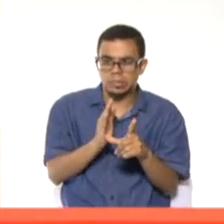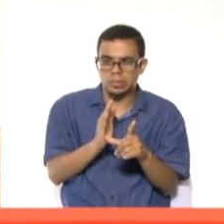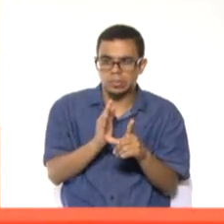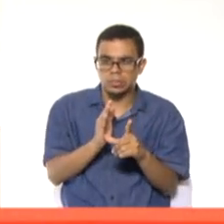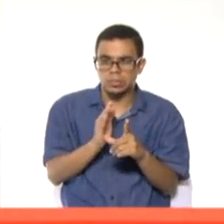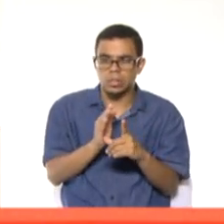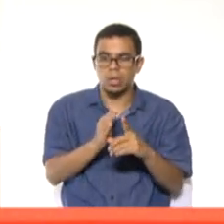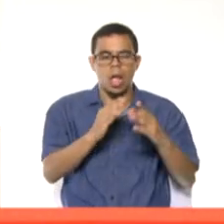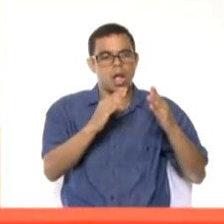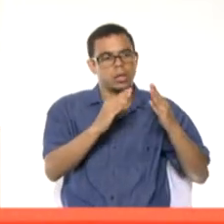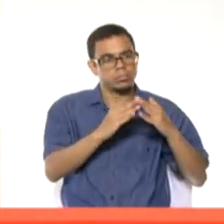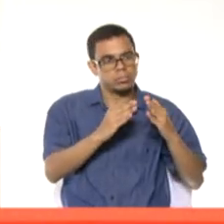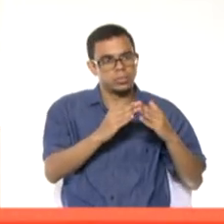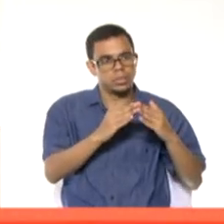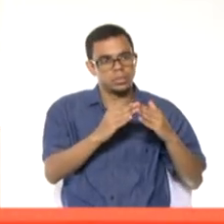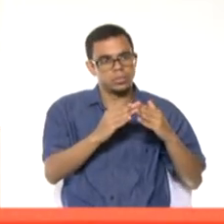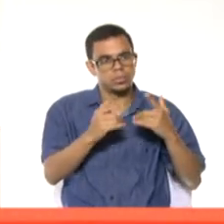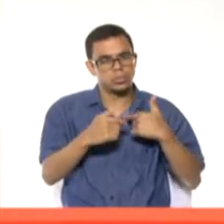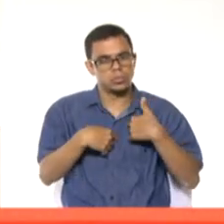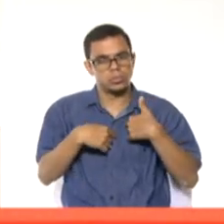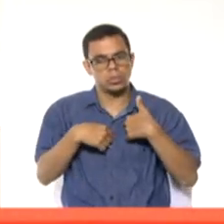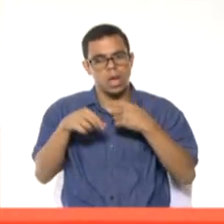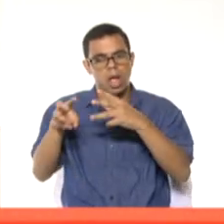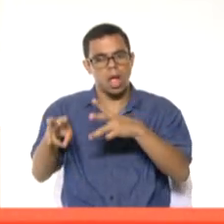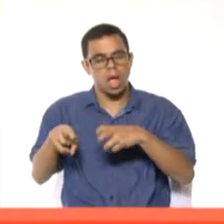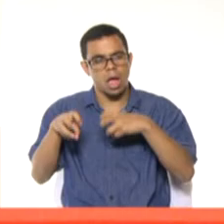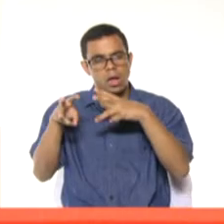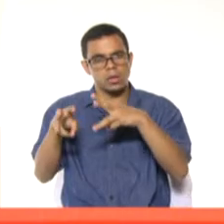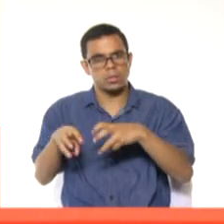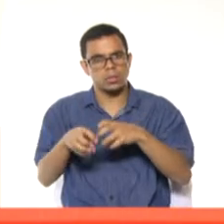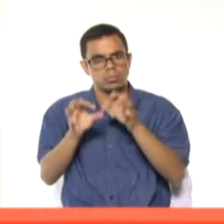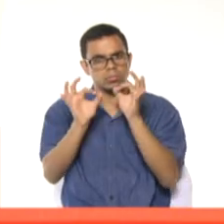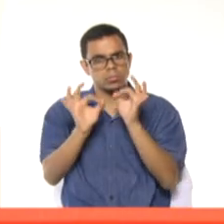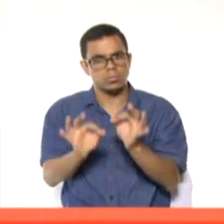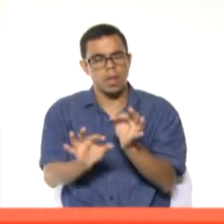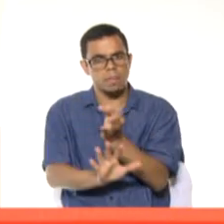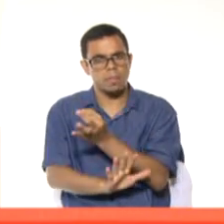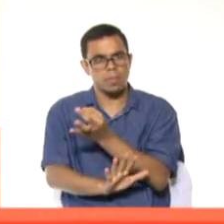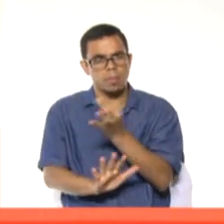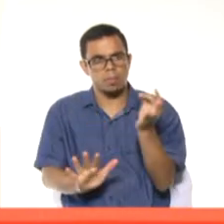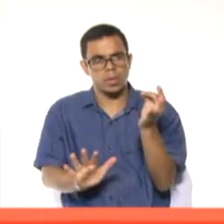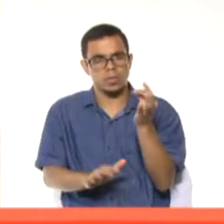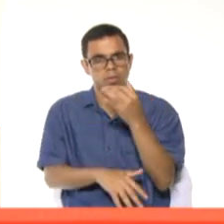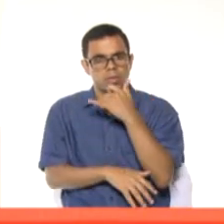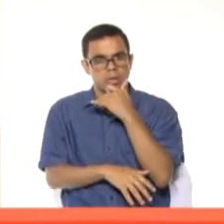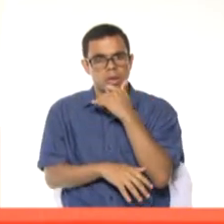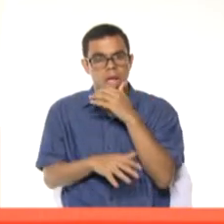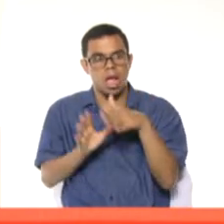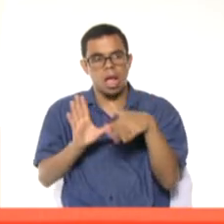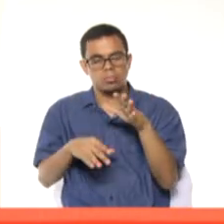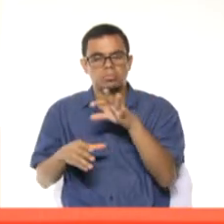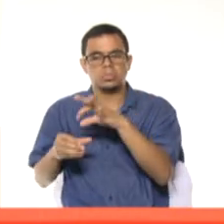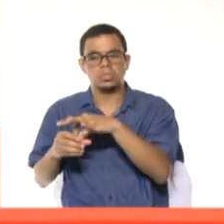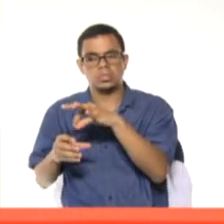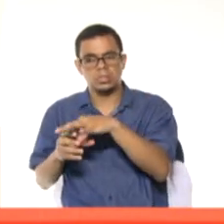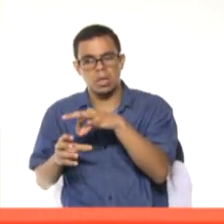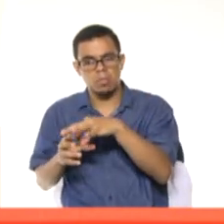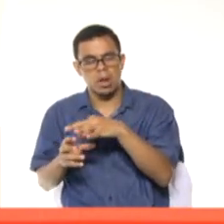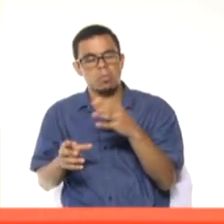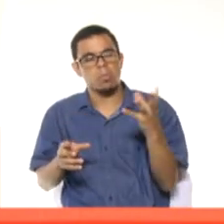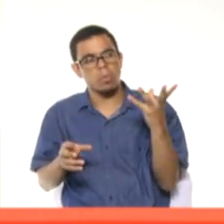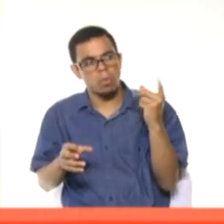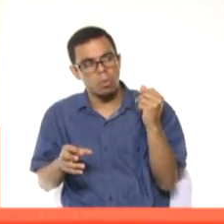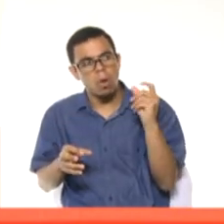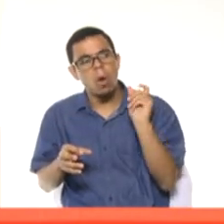liceos, desde nuestros hogares, una agricultura óptima? A veces sembramos el ají, a